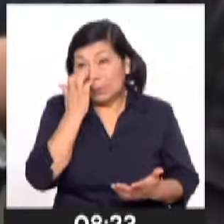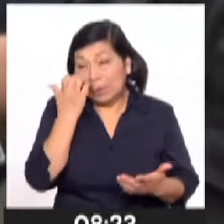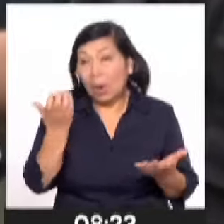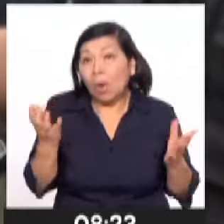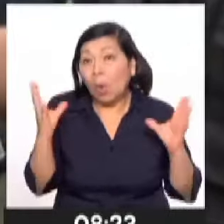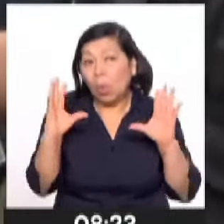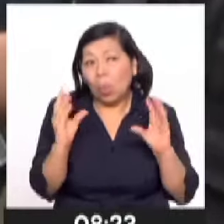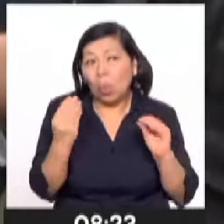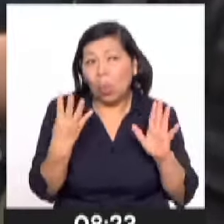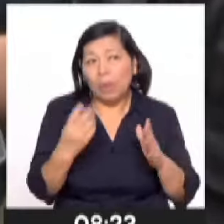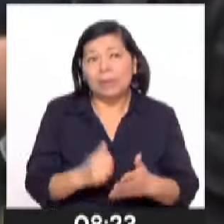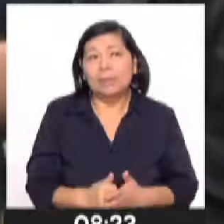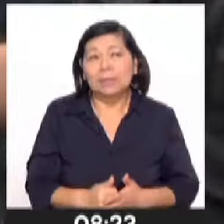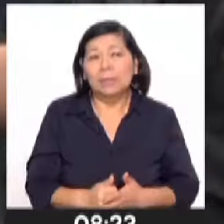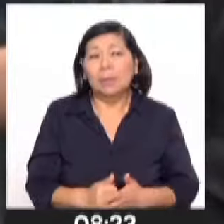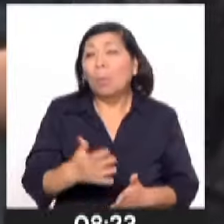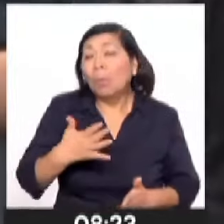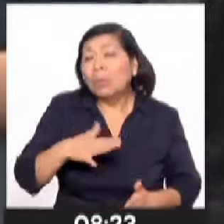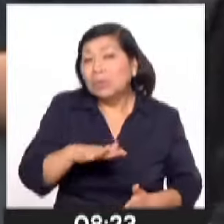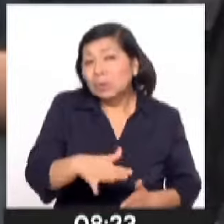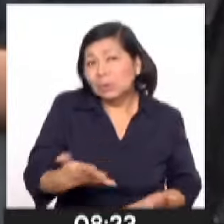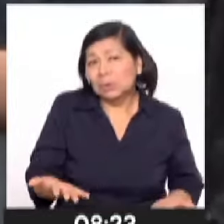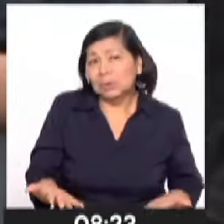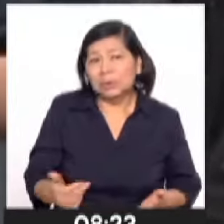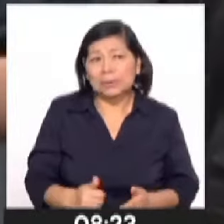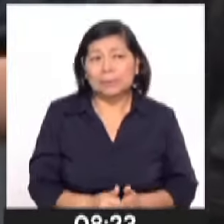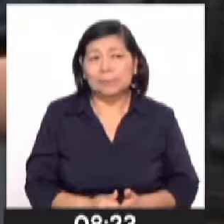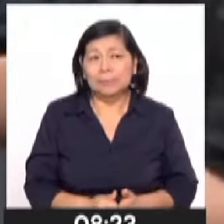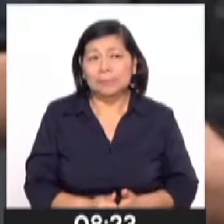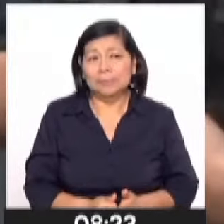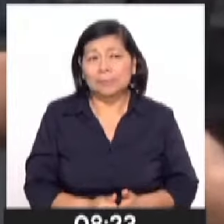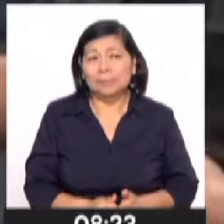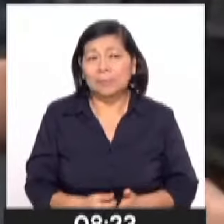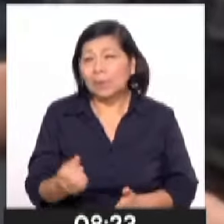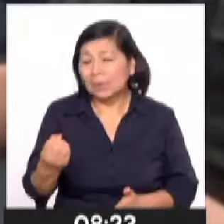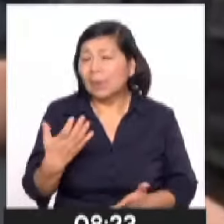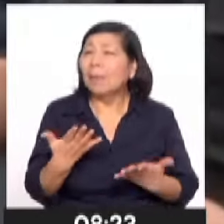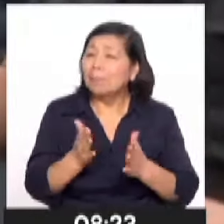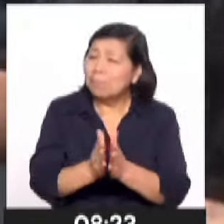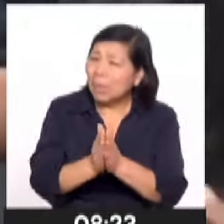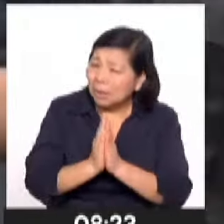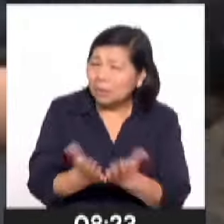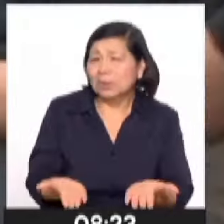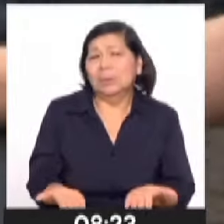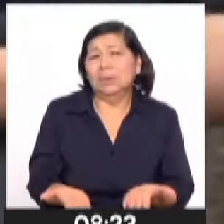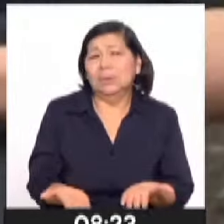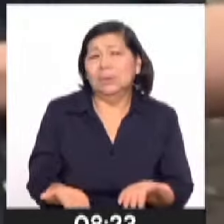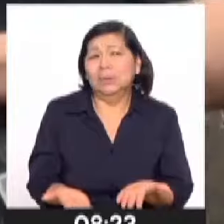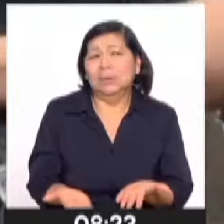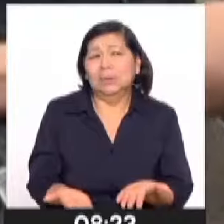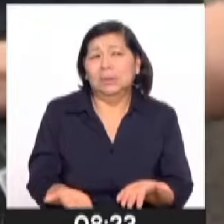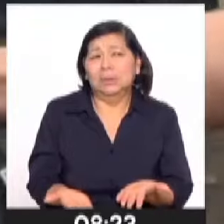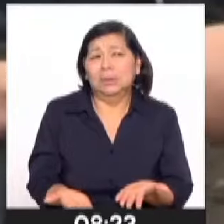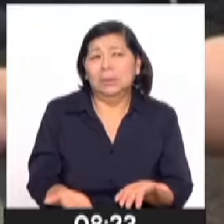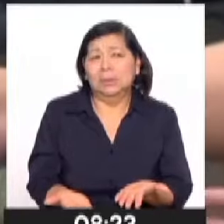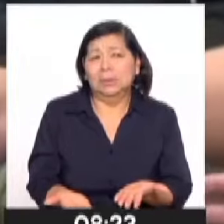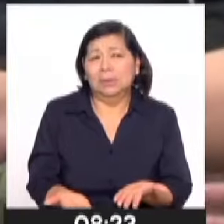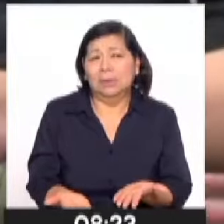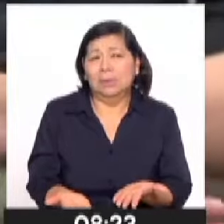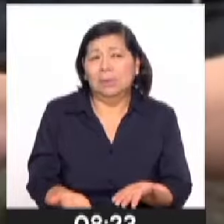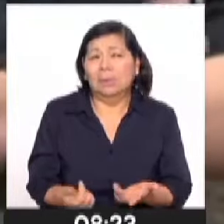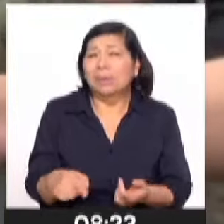noche, también habría sido a una criatura, ¿no? Entonces, sí, bueno, eso es lo que nosotros pedimos, verdaderamente, los